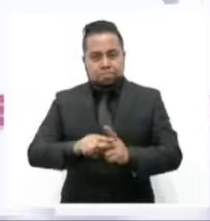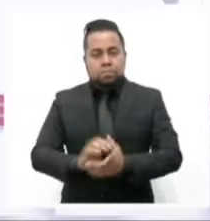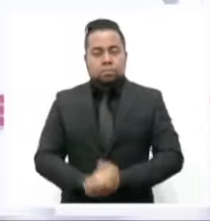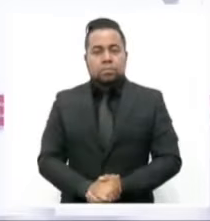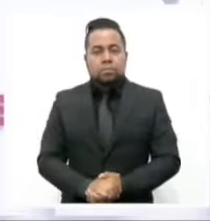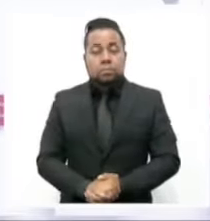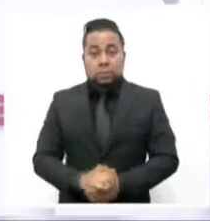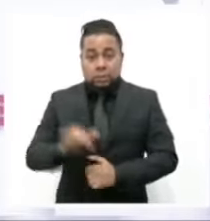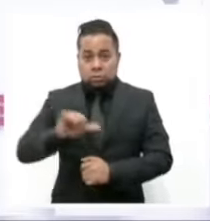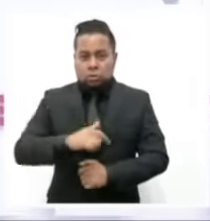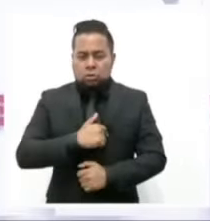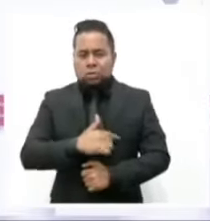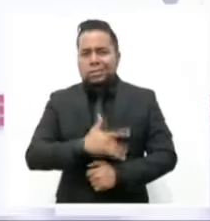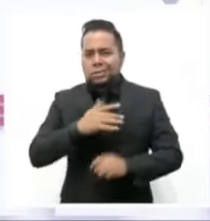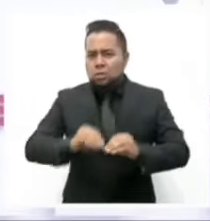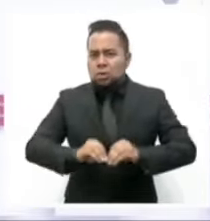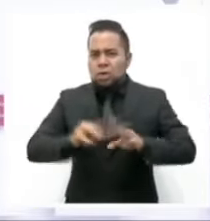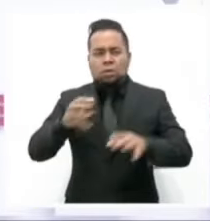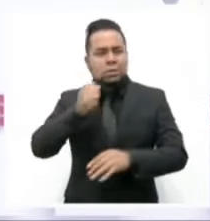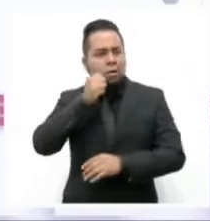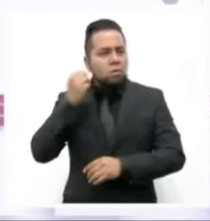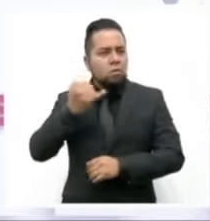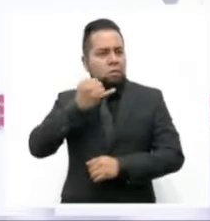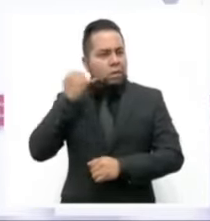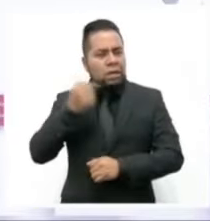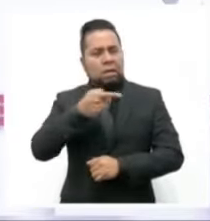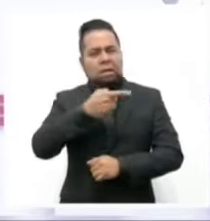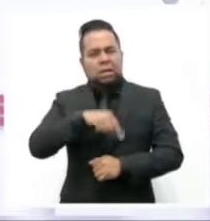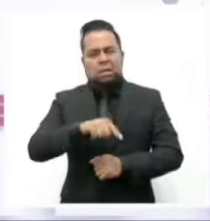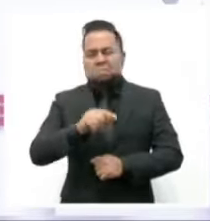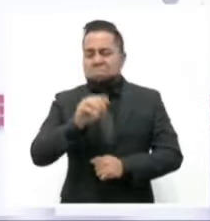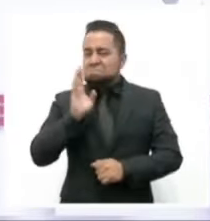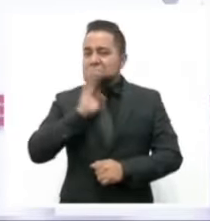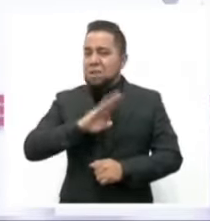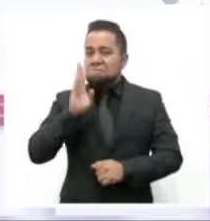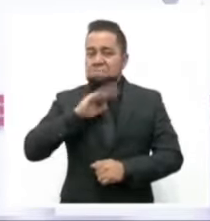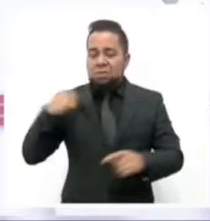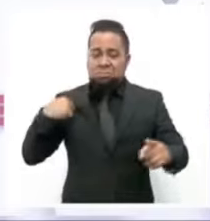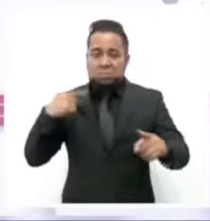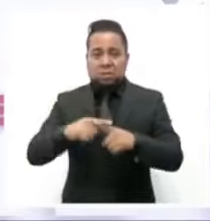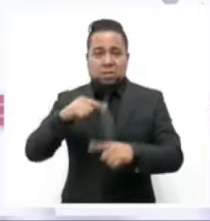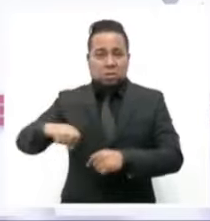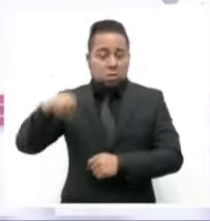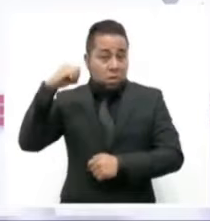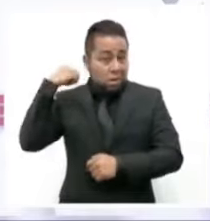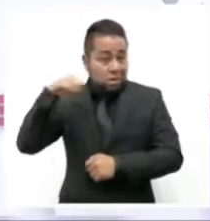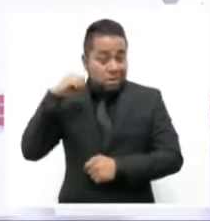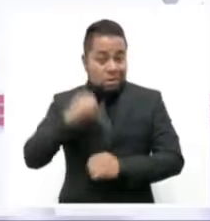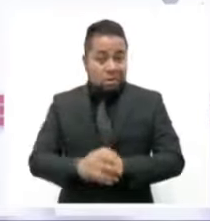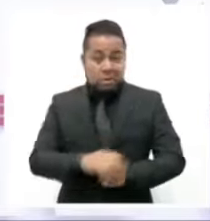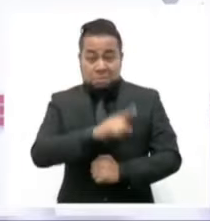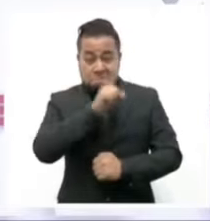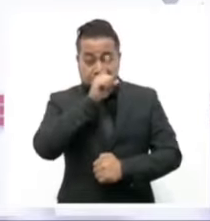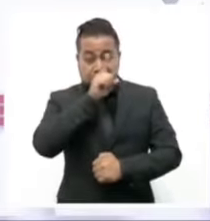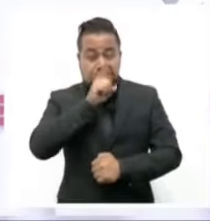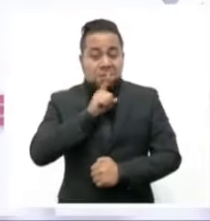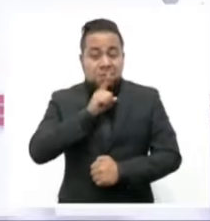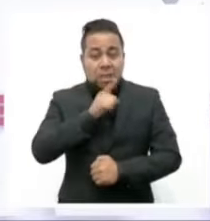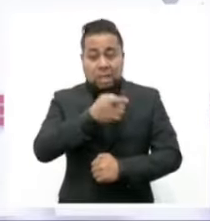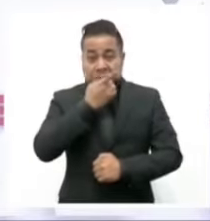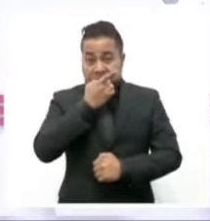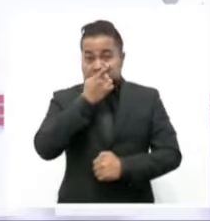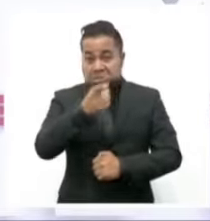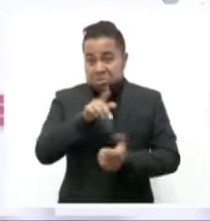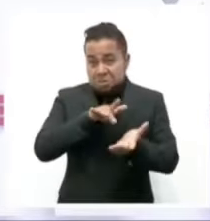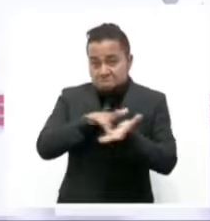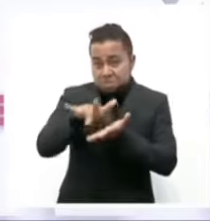hoy nos queda claro que salomón representa todo lo malo que le ha pasado a oaxaca miente dice que va